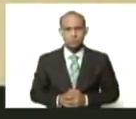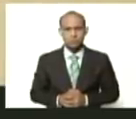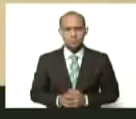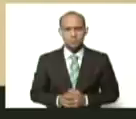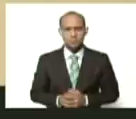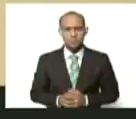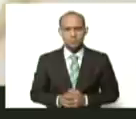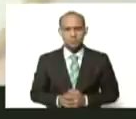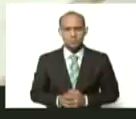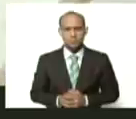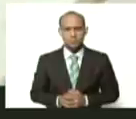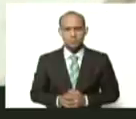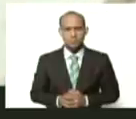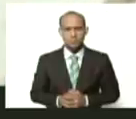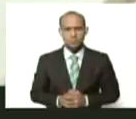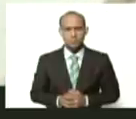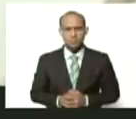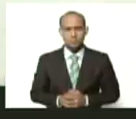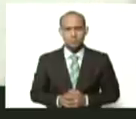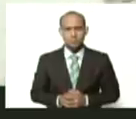para la celebración.